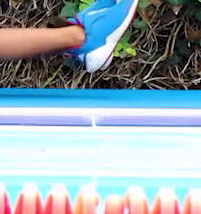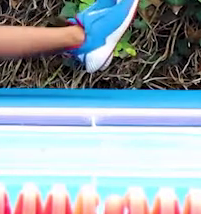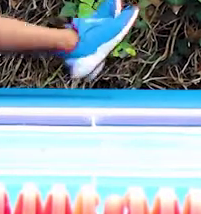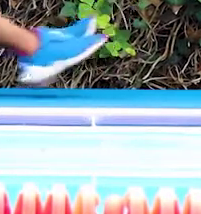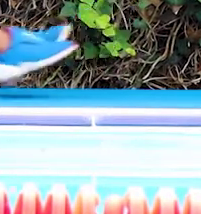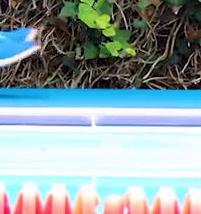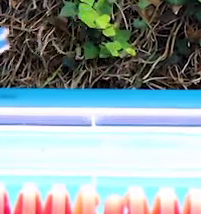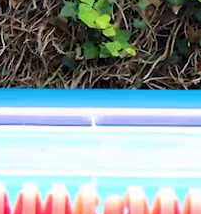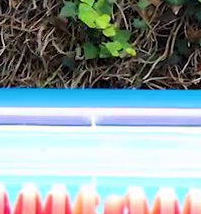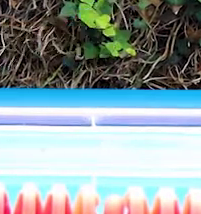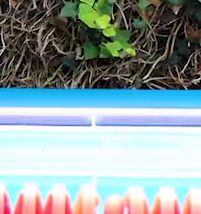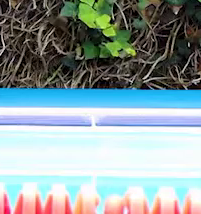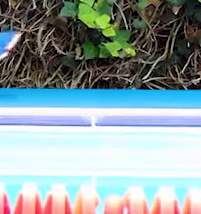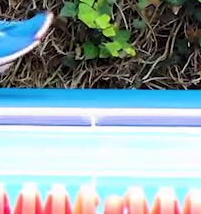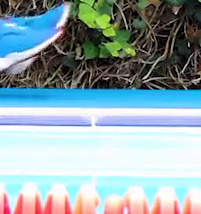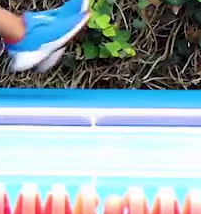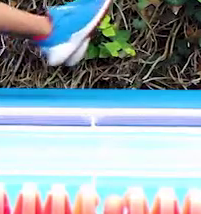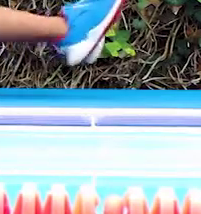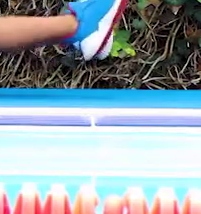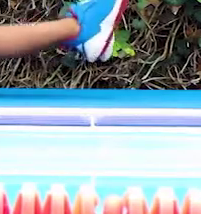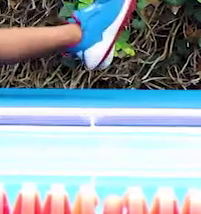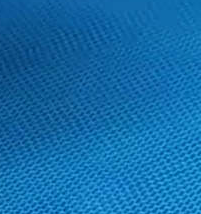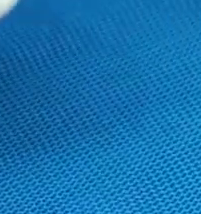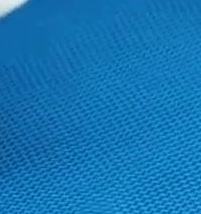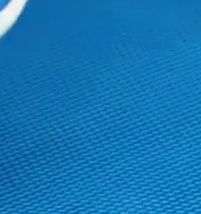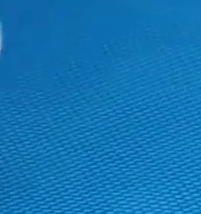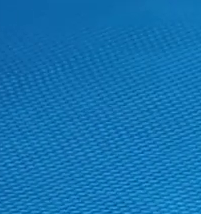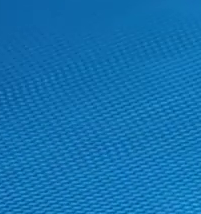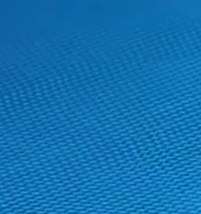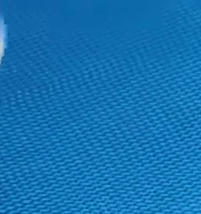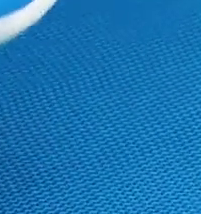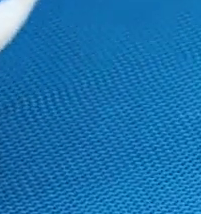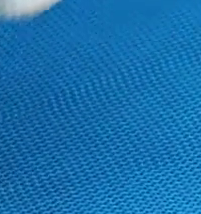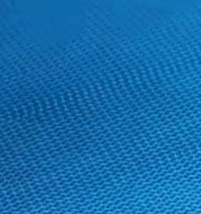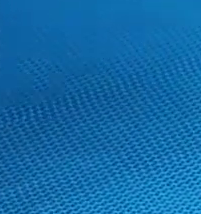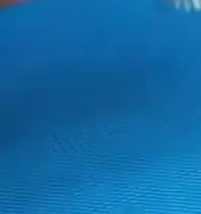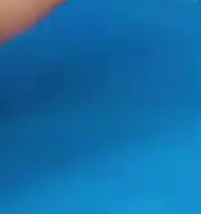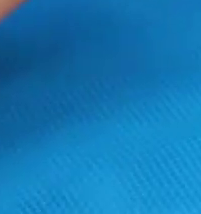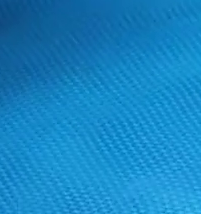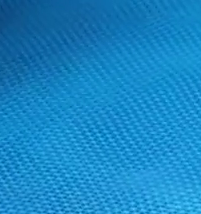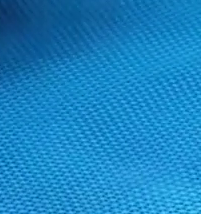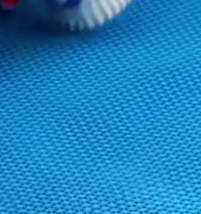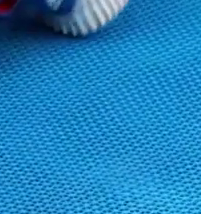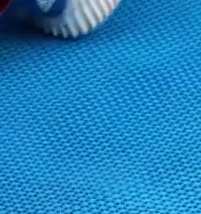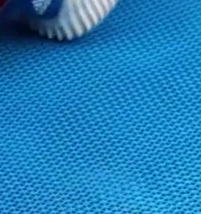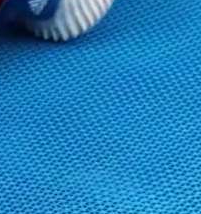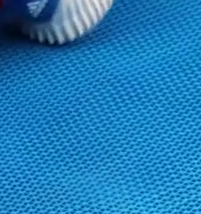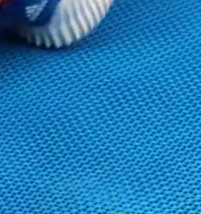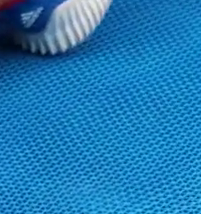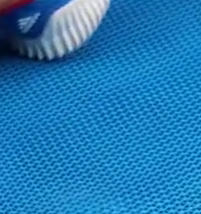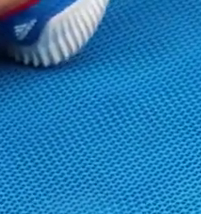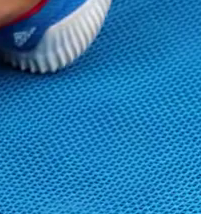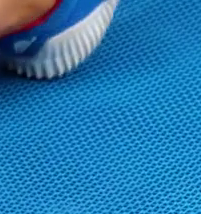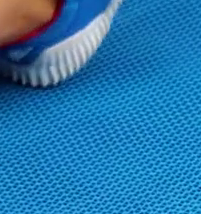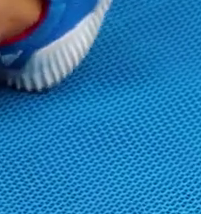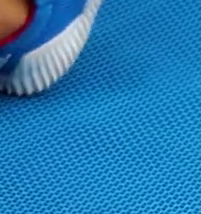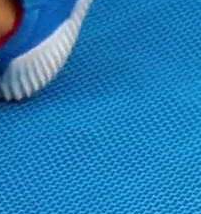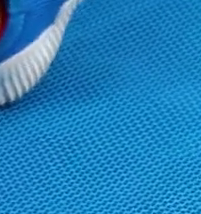2, flexiona, estira bien sin que peguen los talones en el suelo. Alto,